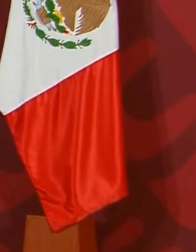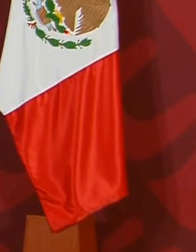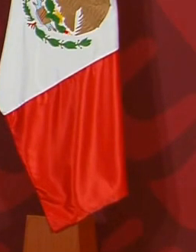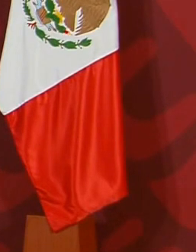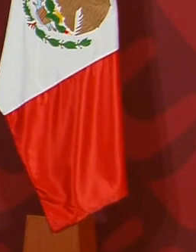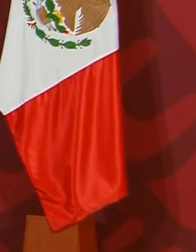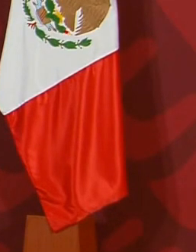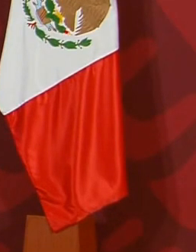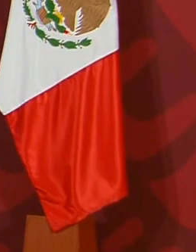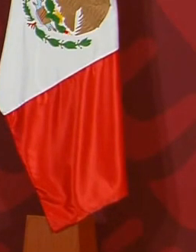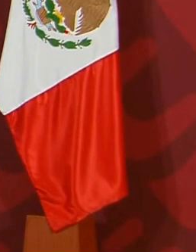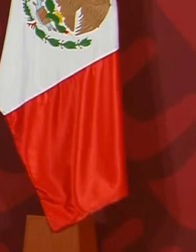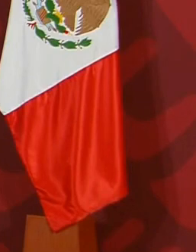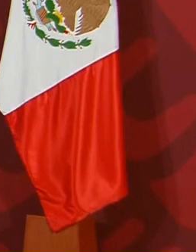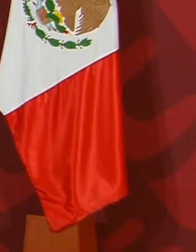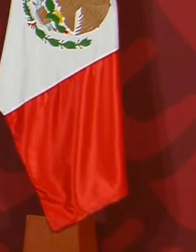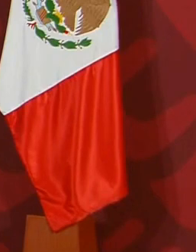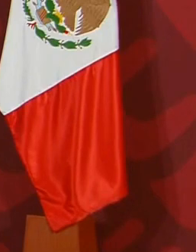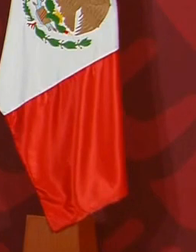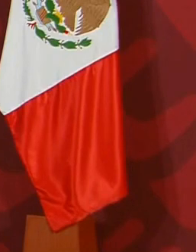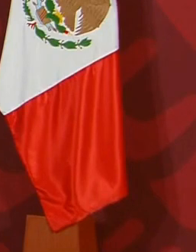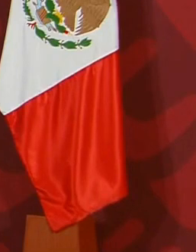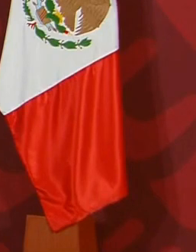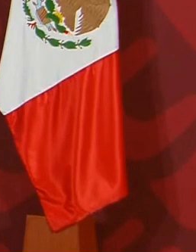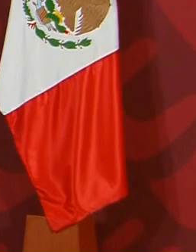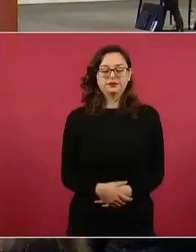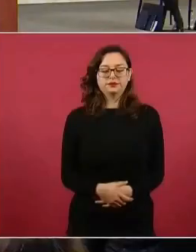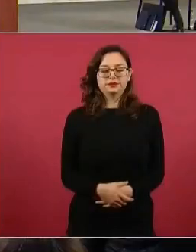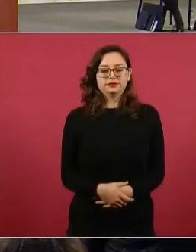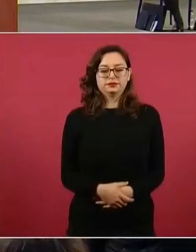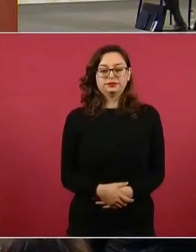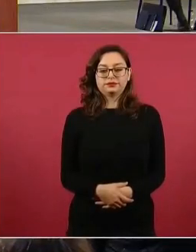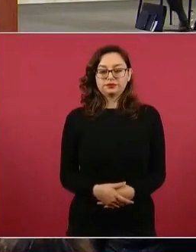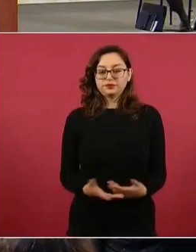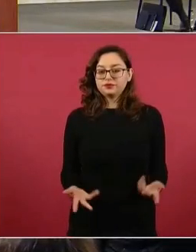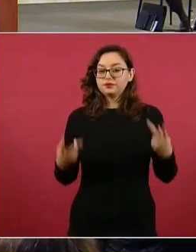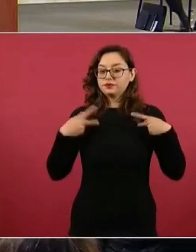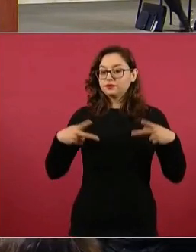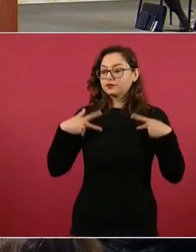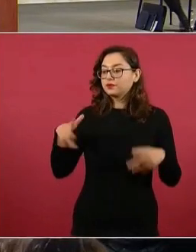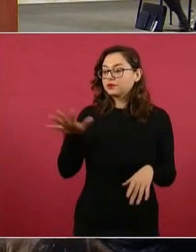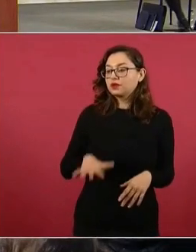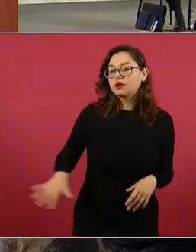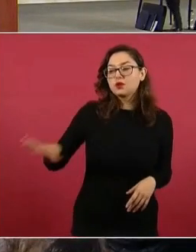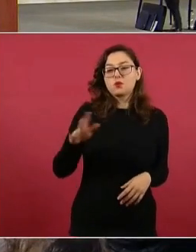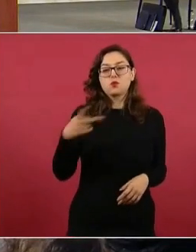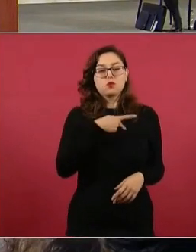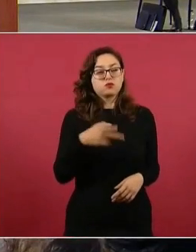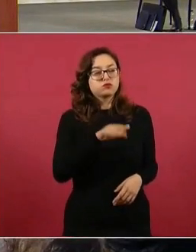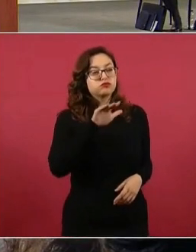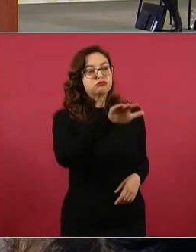Entonces, esto de que se acerca alguien a decirle a un funcionario